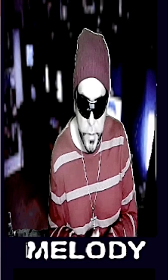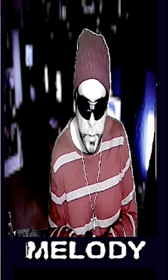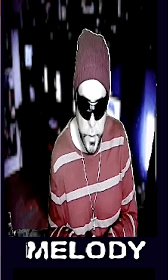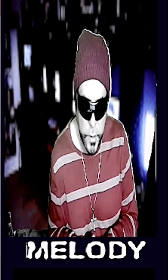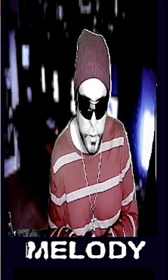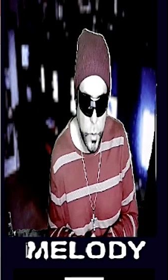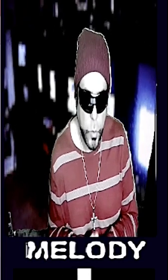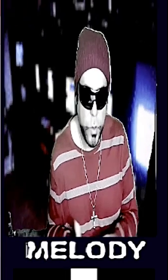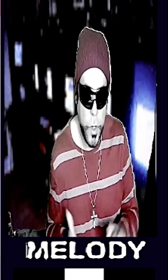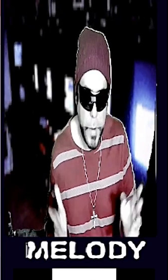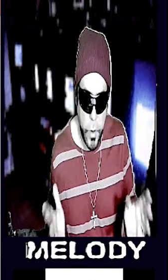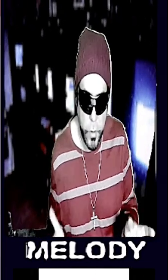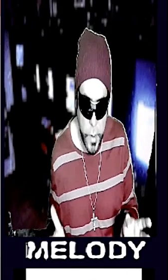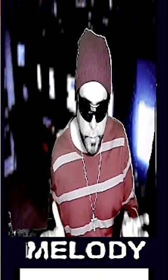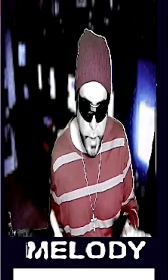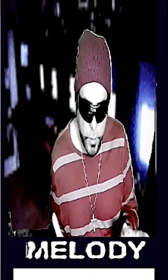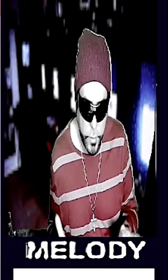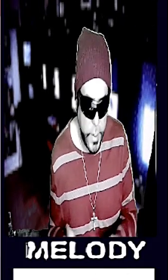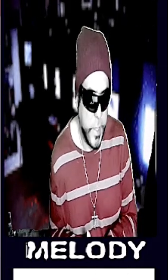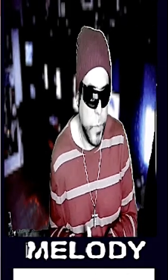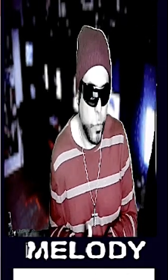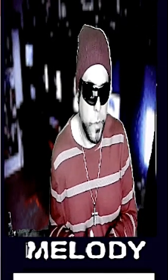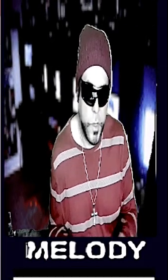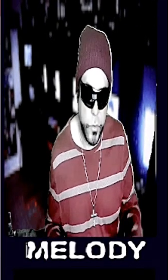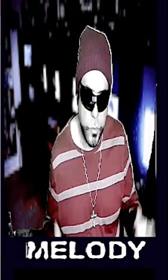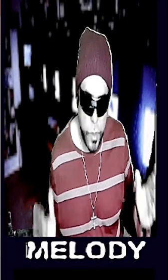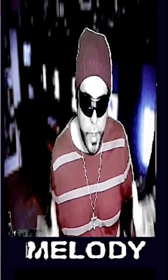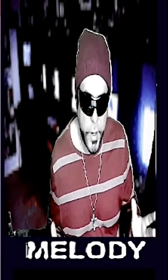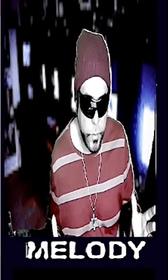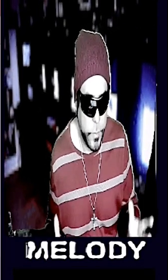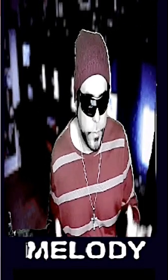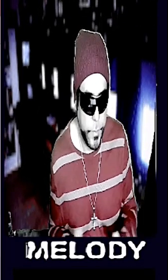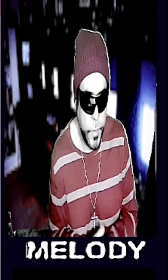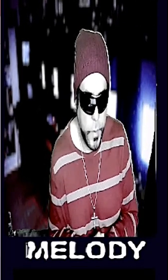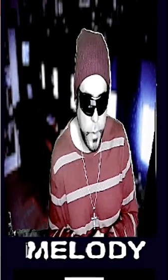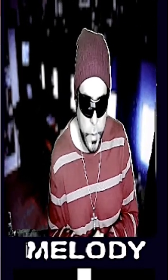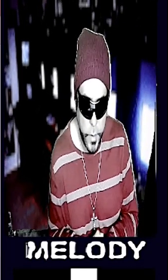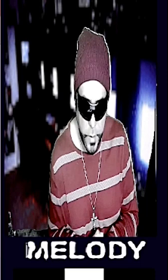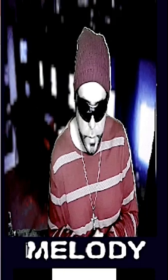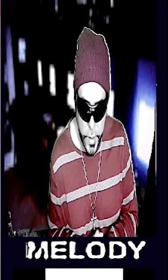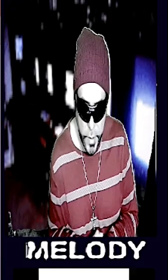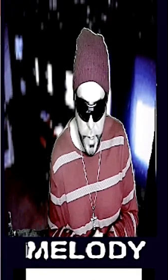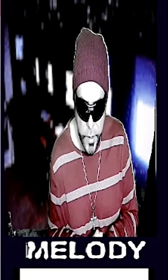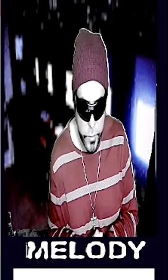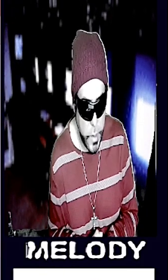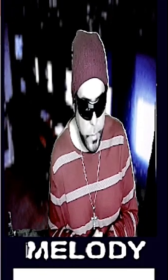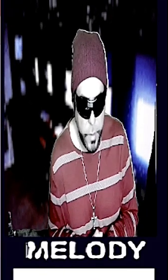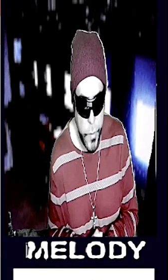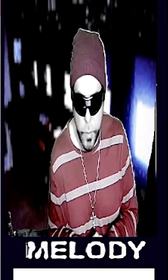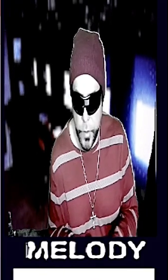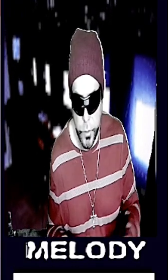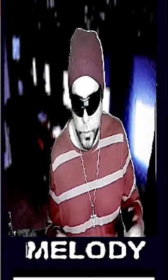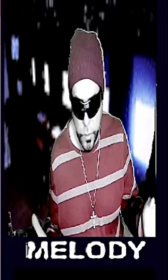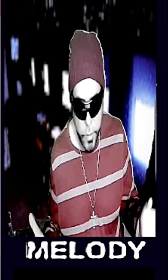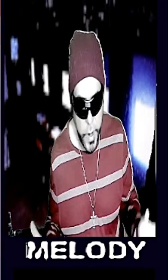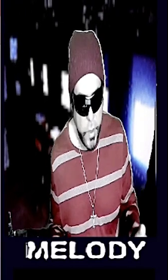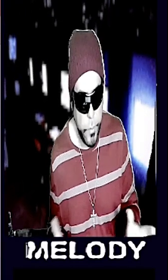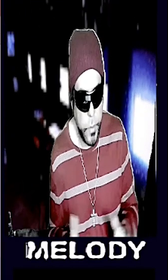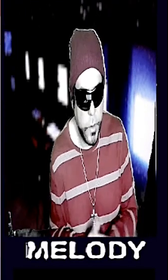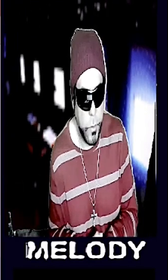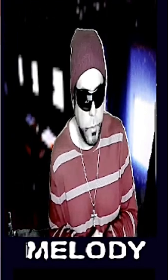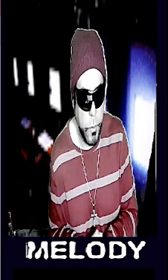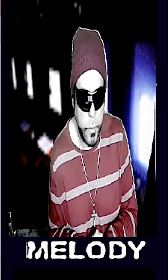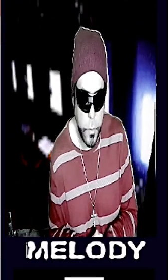diligencias con el pelón de Alfaro que es del movimiento ciudadano y aquí feliz estaba de amigo